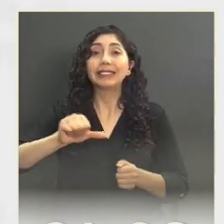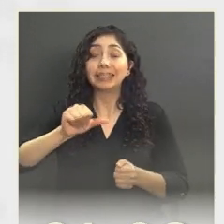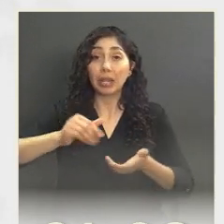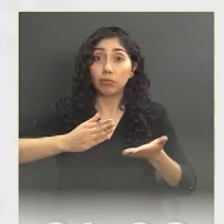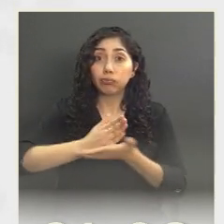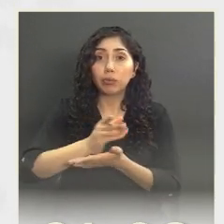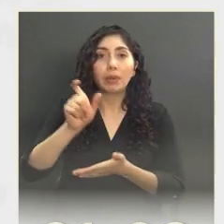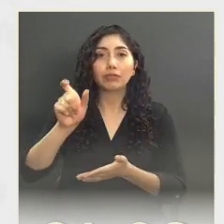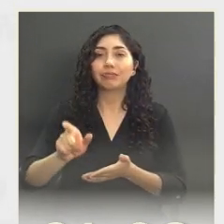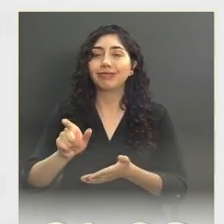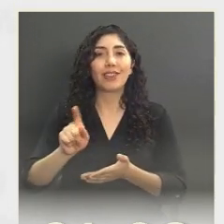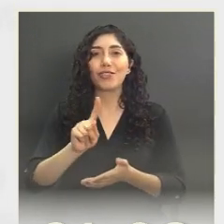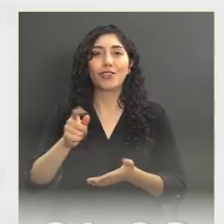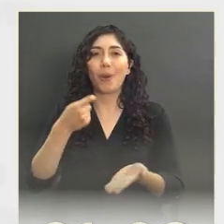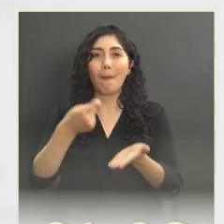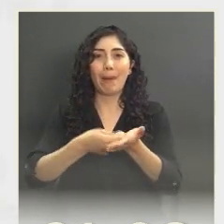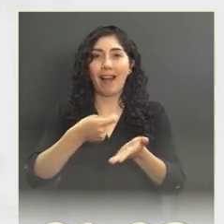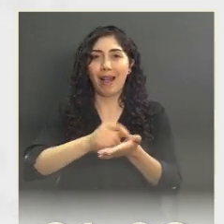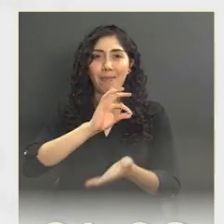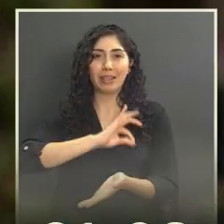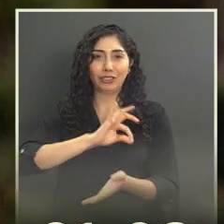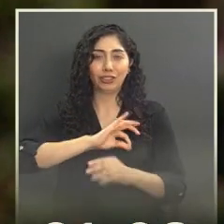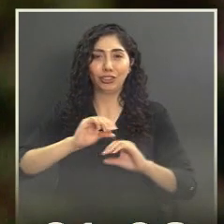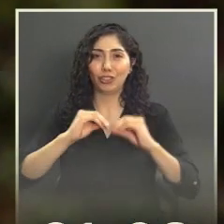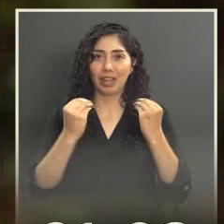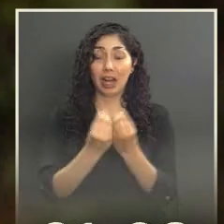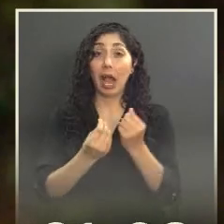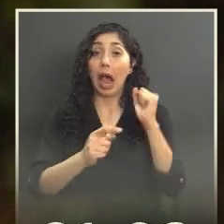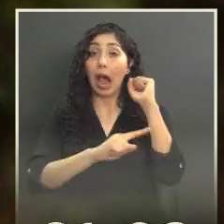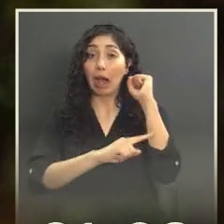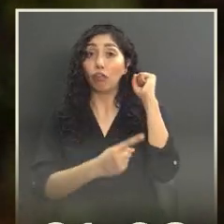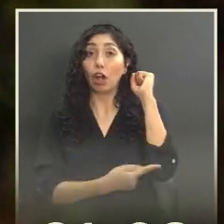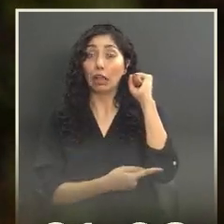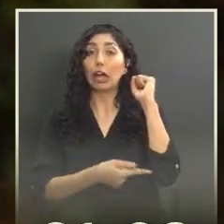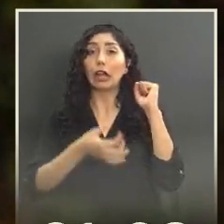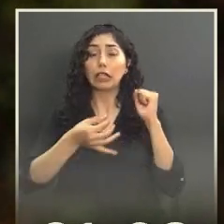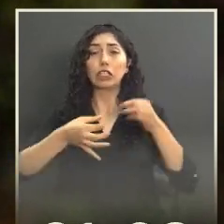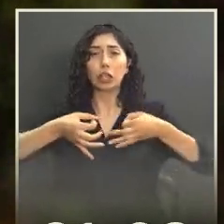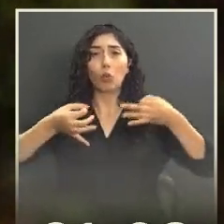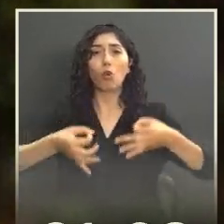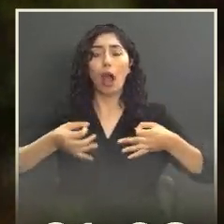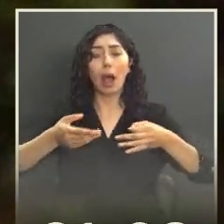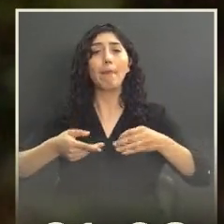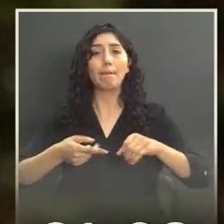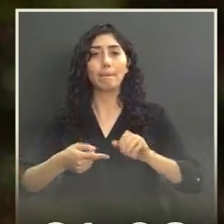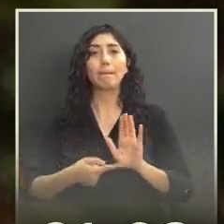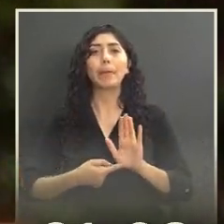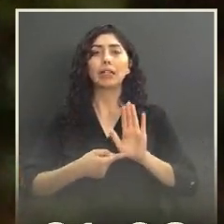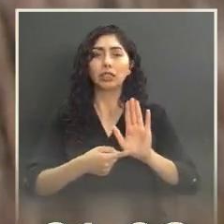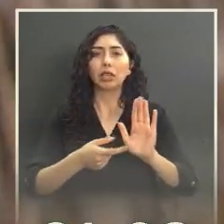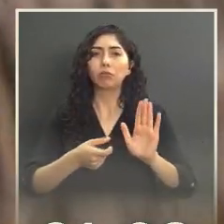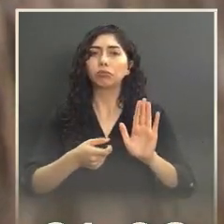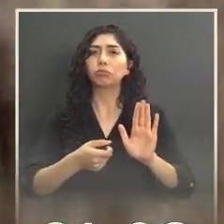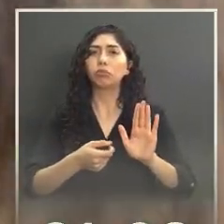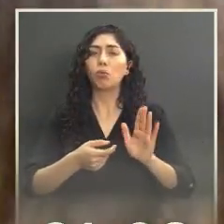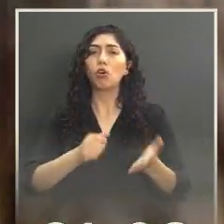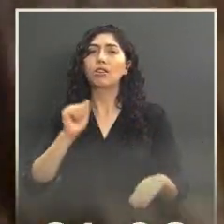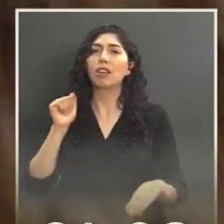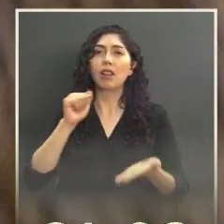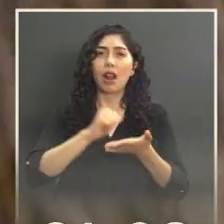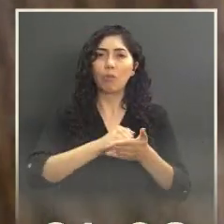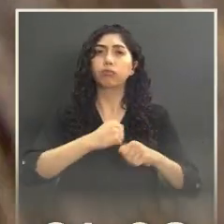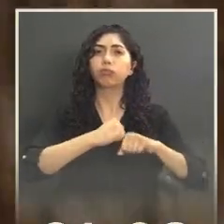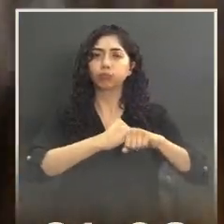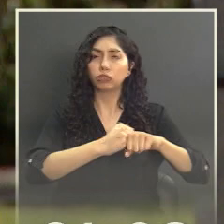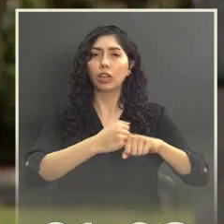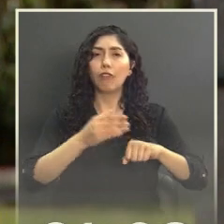la totalidad de los dineros. La abogada de Parisi asegura que presentarán un recurso de reposición y que en paralelo ya busca un acuerdo